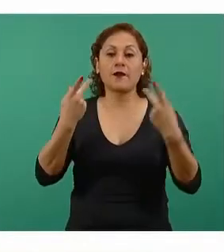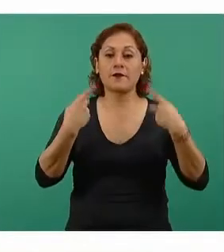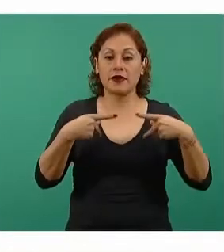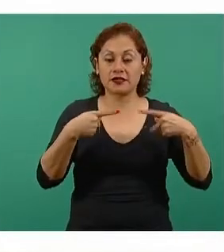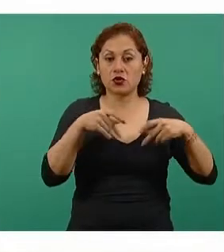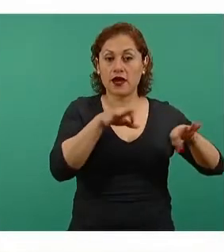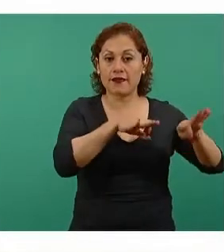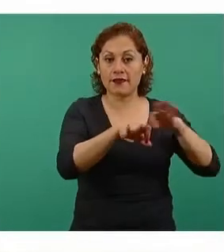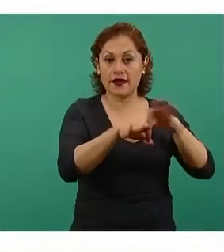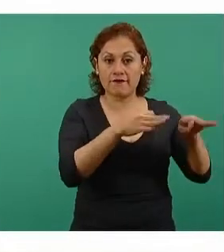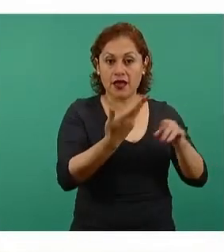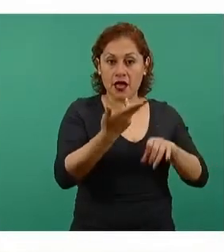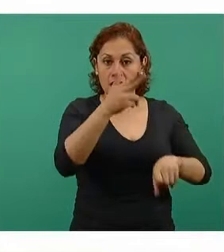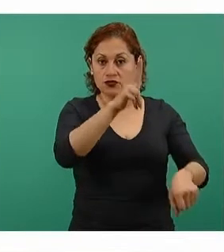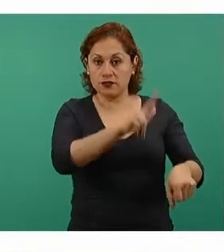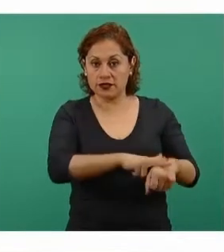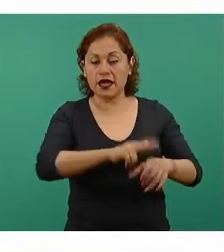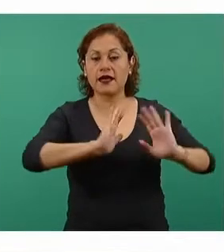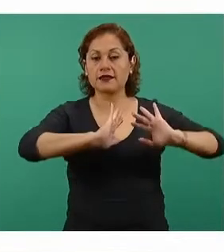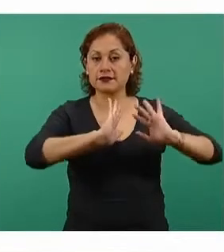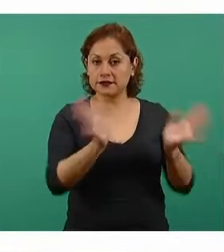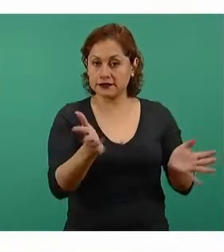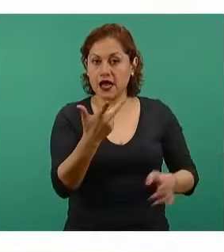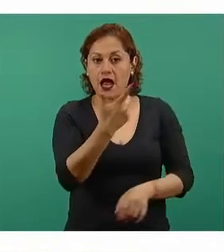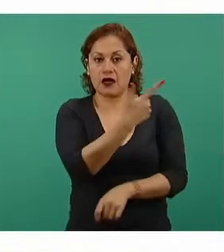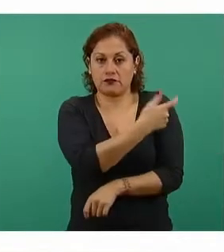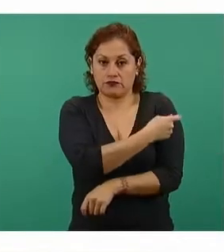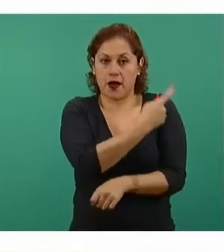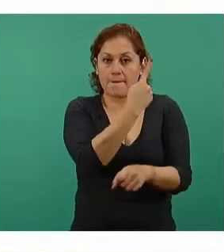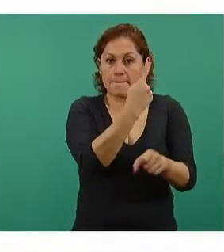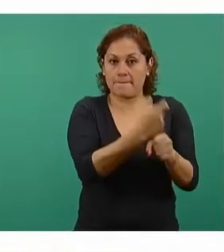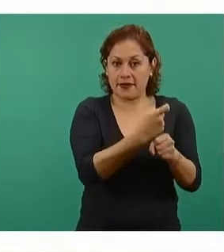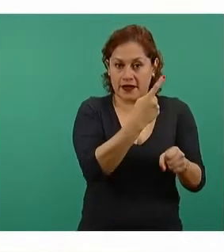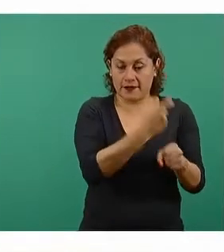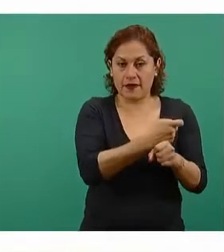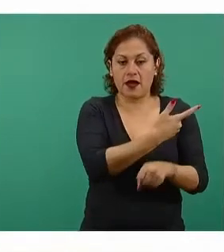que ya ha sido vacunado, cubriéndose con primer dosis